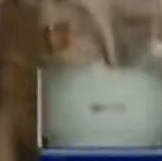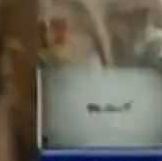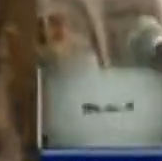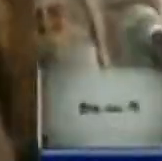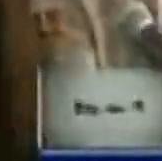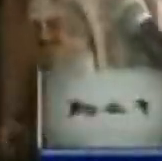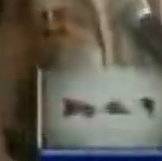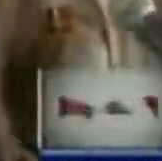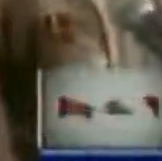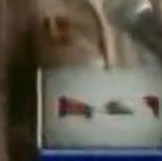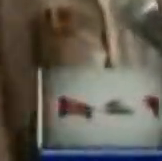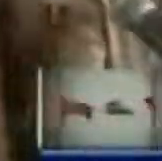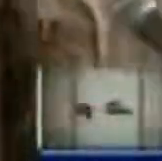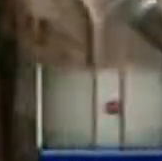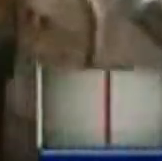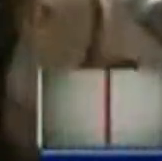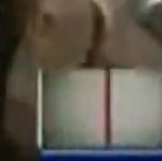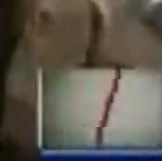bailalo